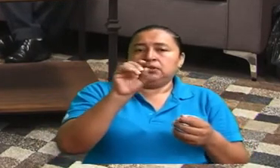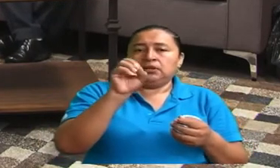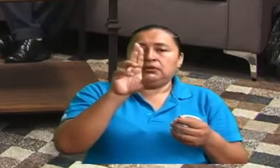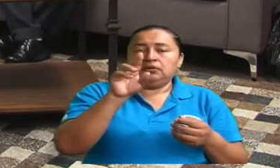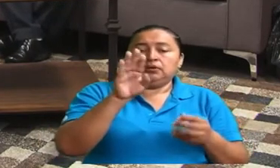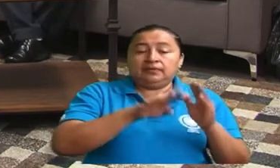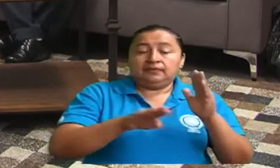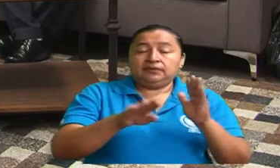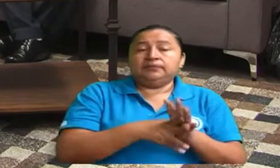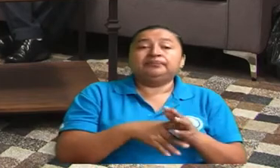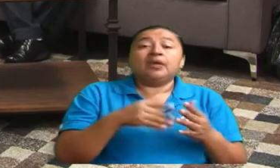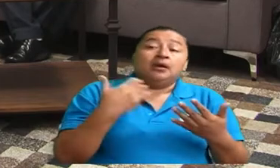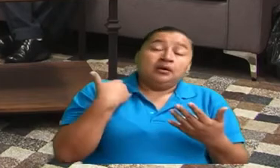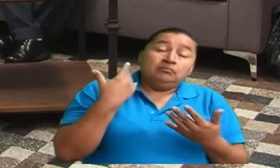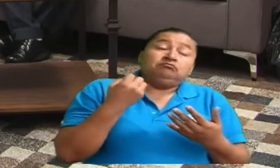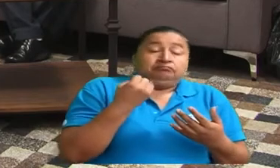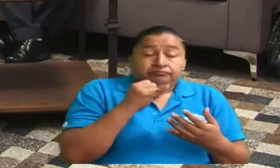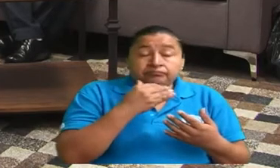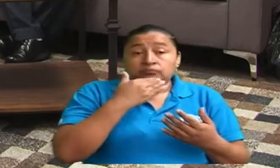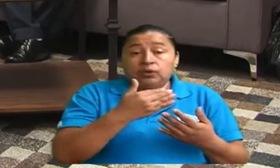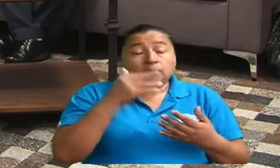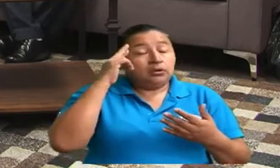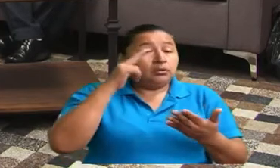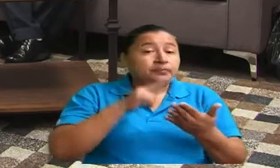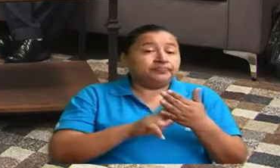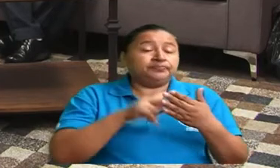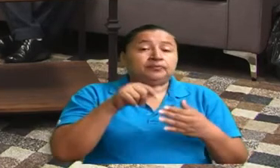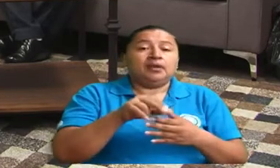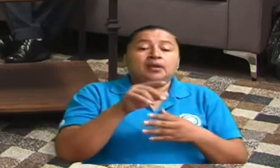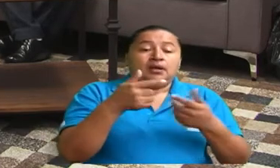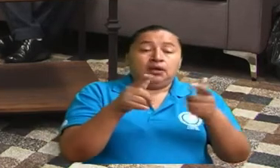Bueno, recordemos que el gremio reciclador,